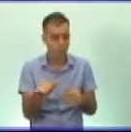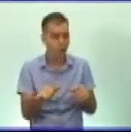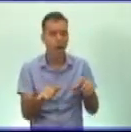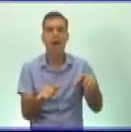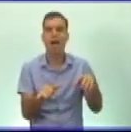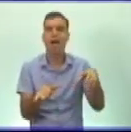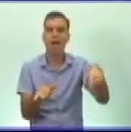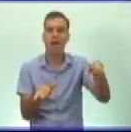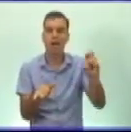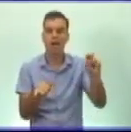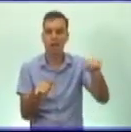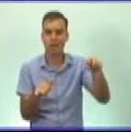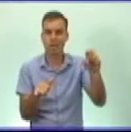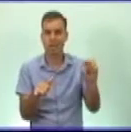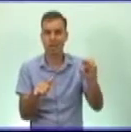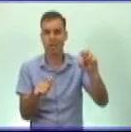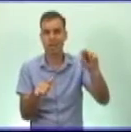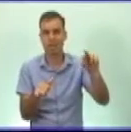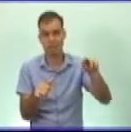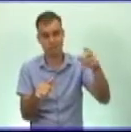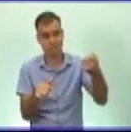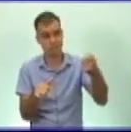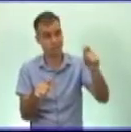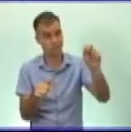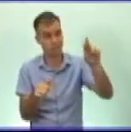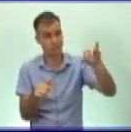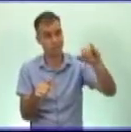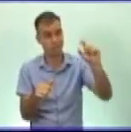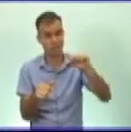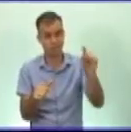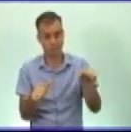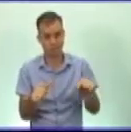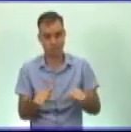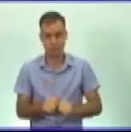a coincidir. La superficie lateral entonces,